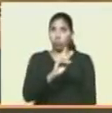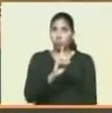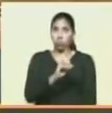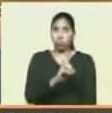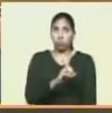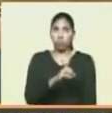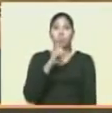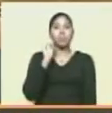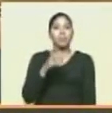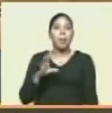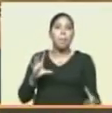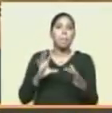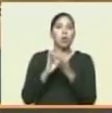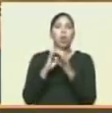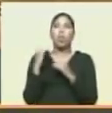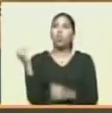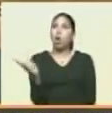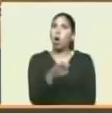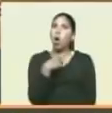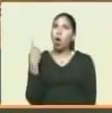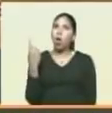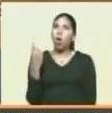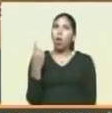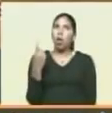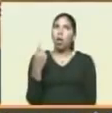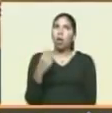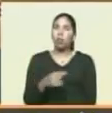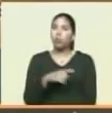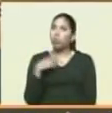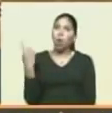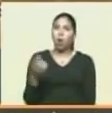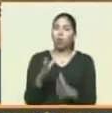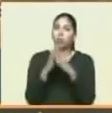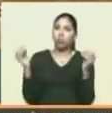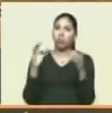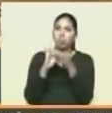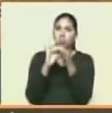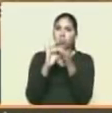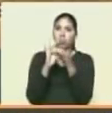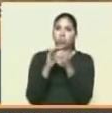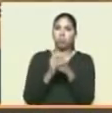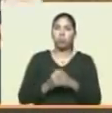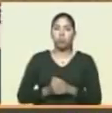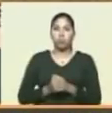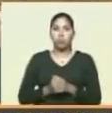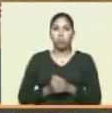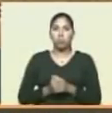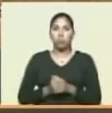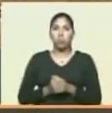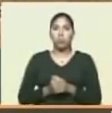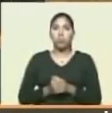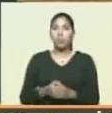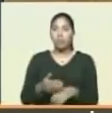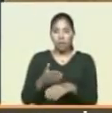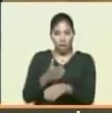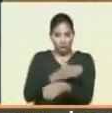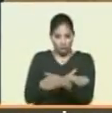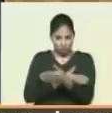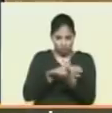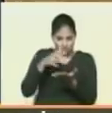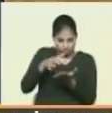con absolutamente todo. Aguas abajo y aguas arriba. Antes de la siembra, durante la siembra y después de la